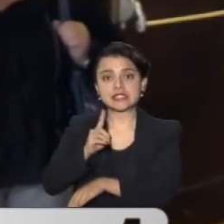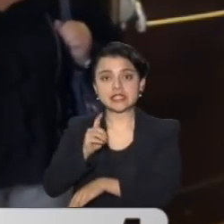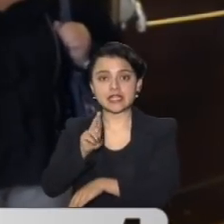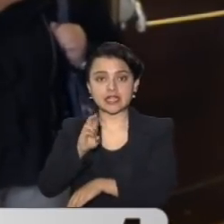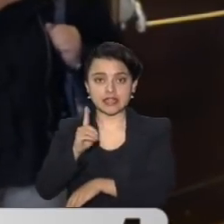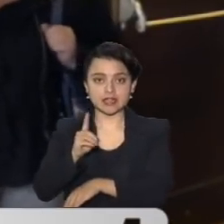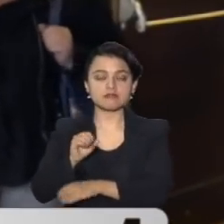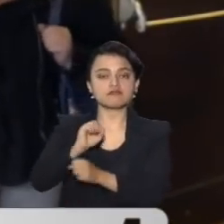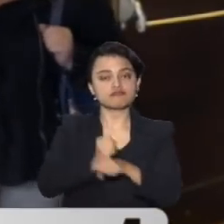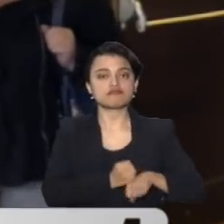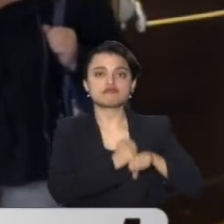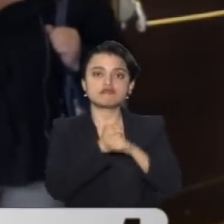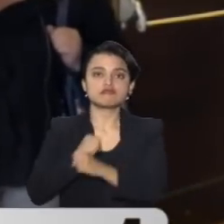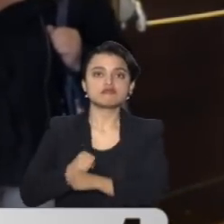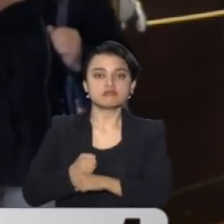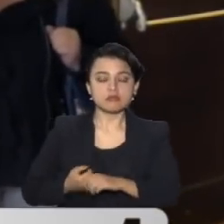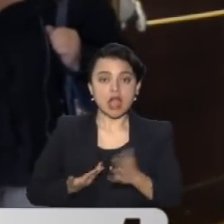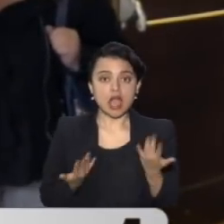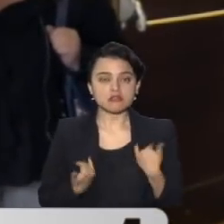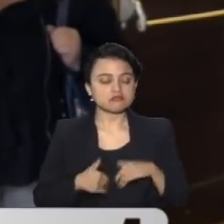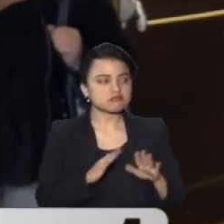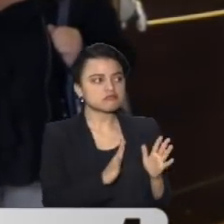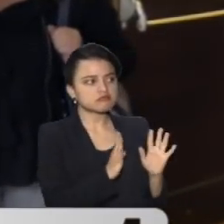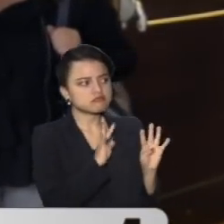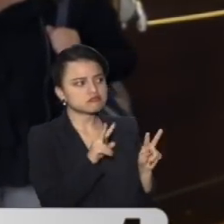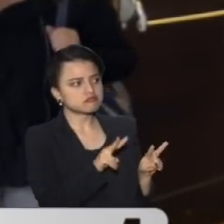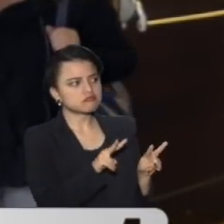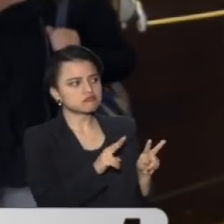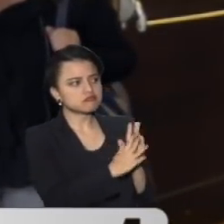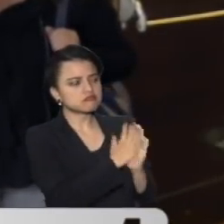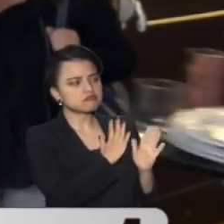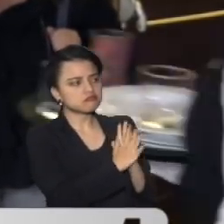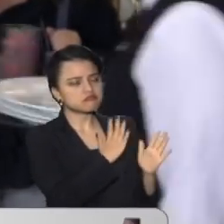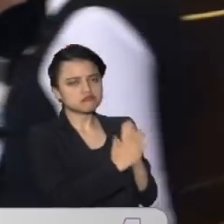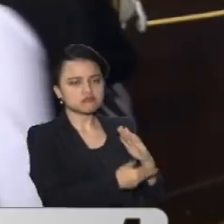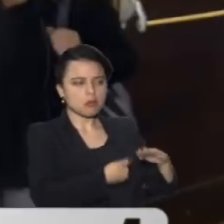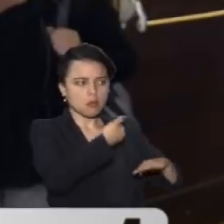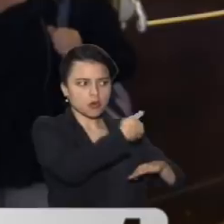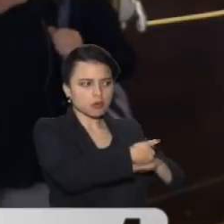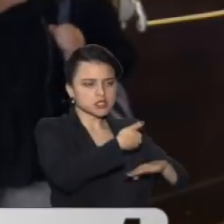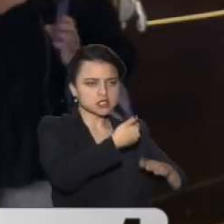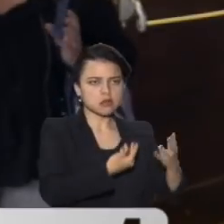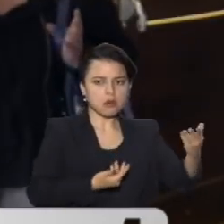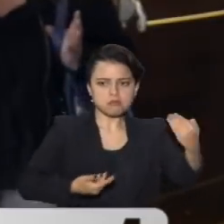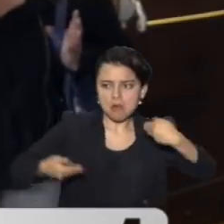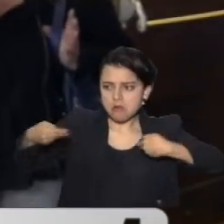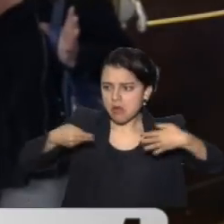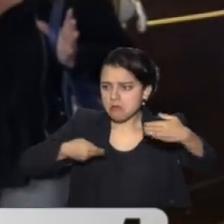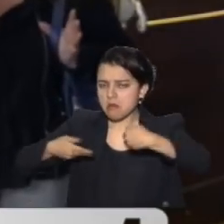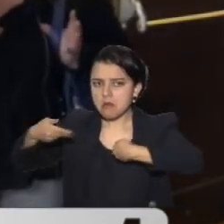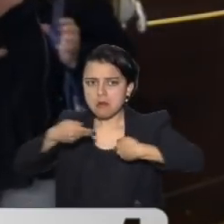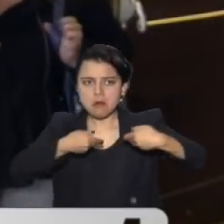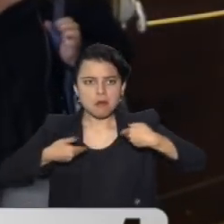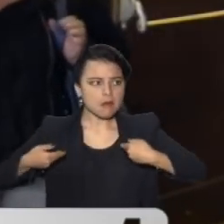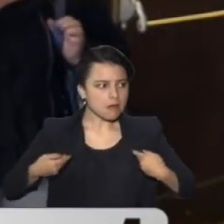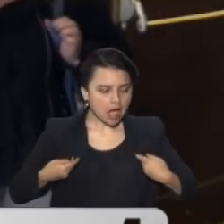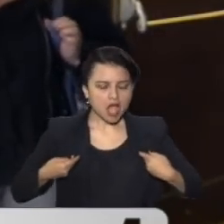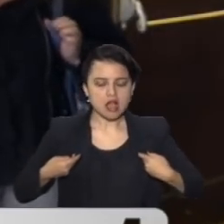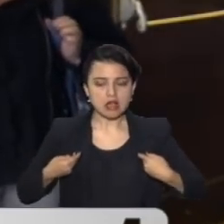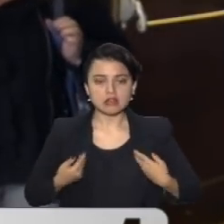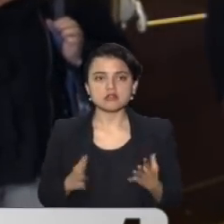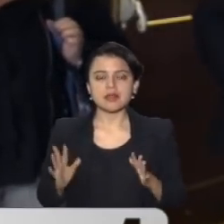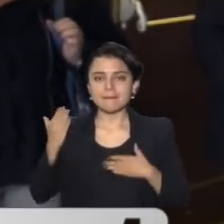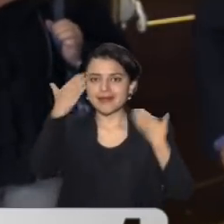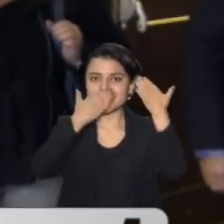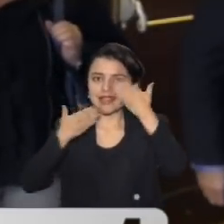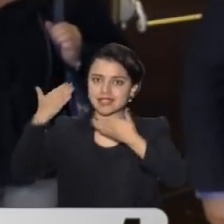para evaluarla y más o menos en un año se conocerá la empresa ganadora y encargada de desarrollar y cambiarle la cara al Estadio El Campín y